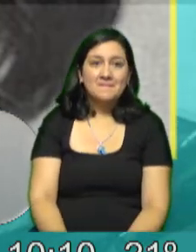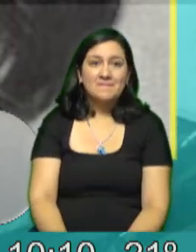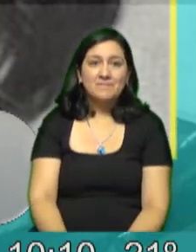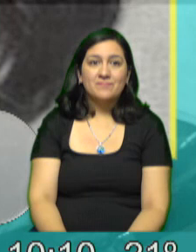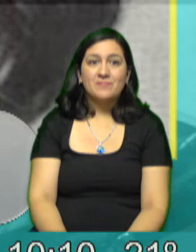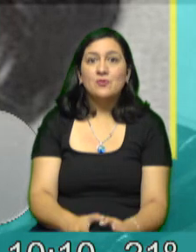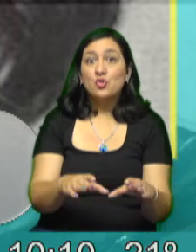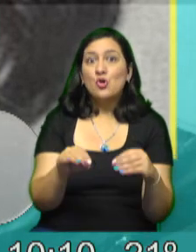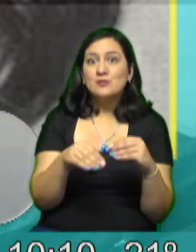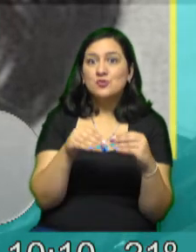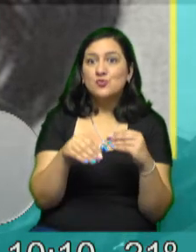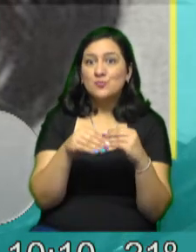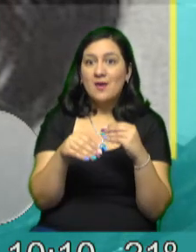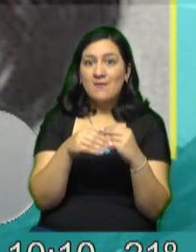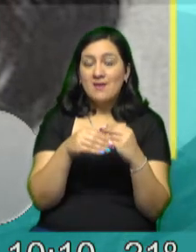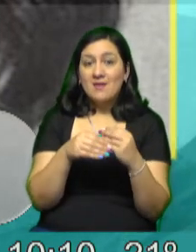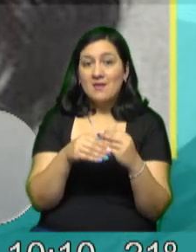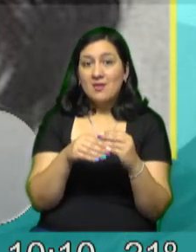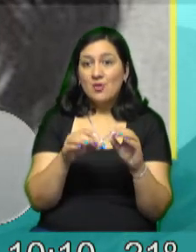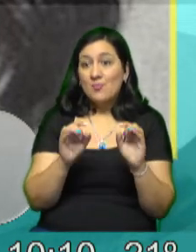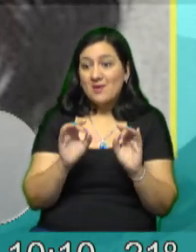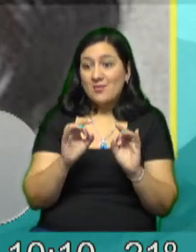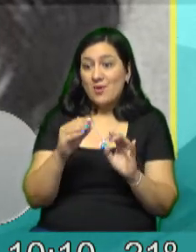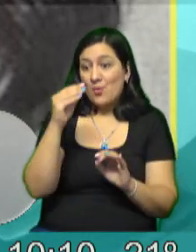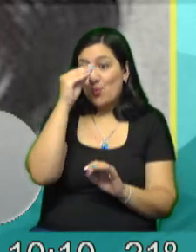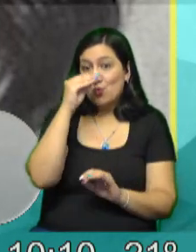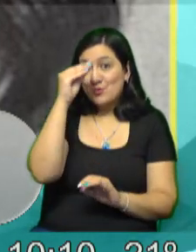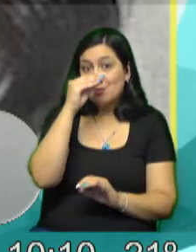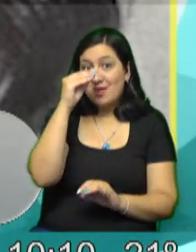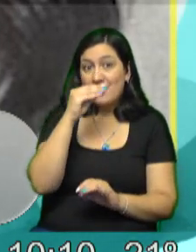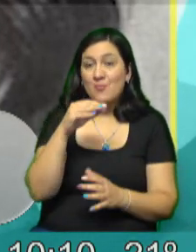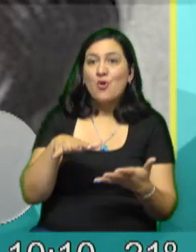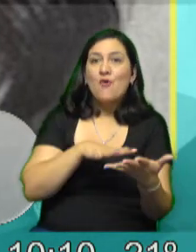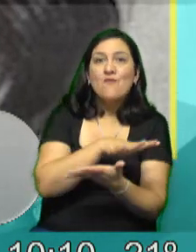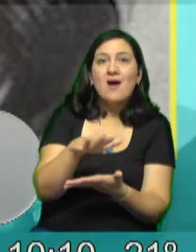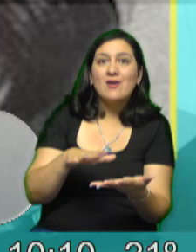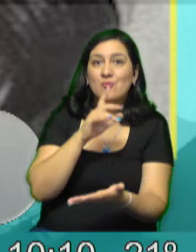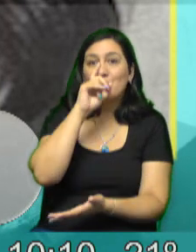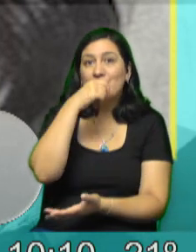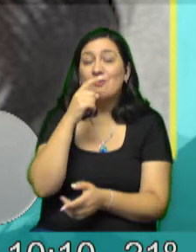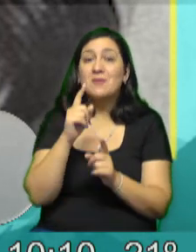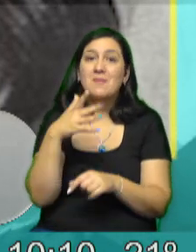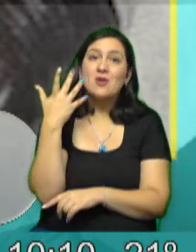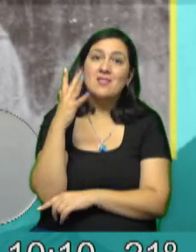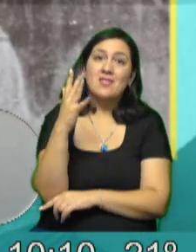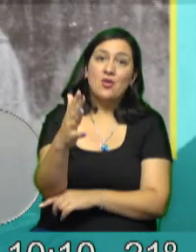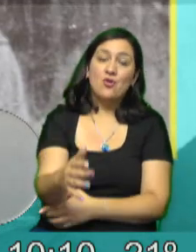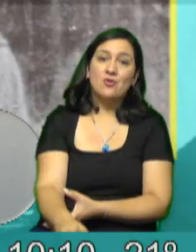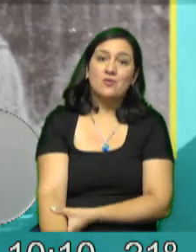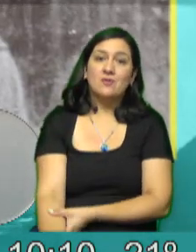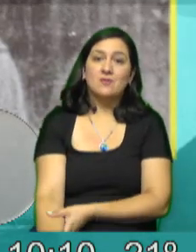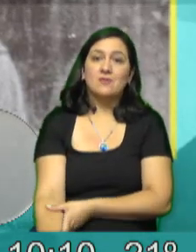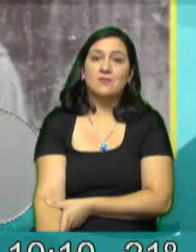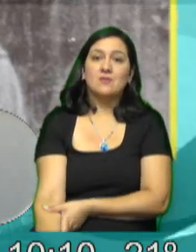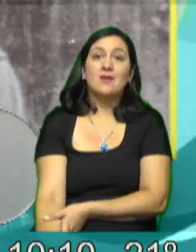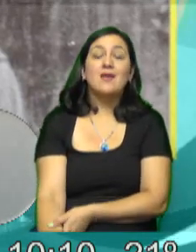Entonces, todo eso sumado a una natural curiosidad también por los barrios de Montevideo, las afueras de Montevideo, y